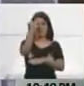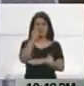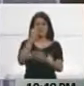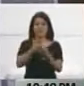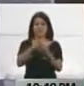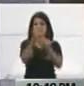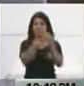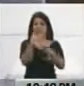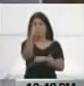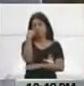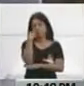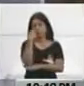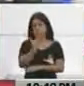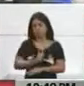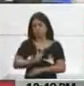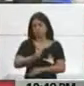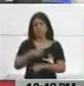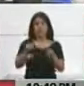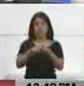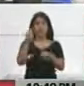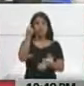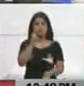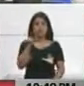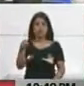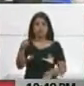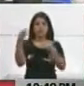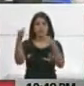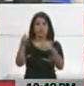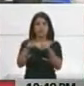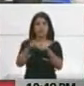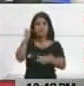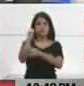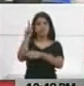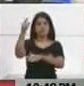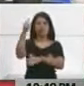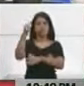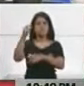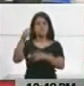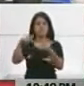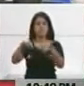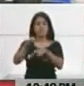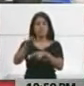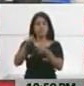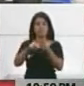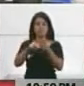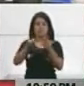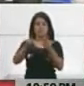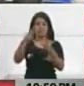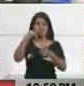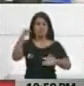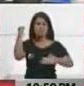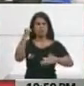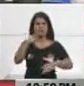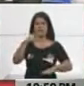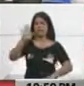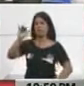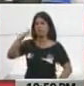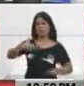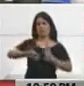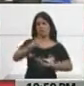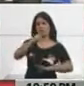Carraca? ¿Cómo nos vendieron a Sucre asesinado en Berruecos? ¿Cómo nos vendieron a Negro Primero? Mi general, vengo a decir adiós porque estoy